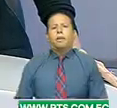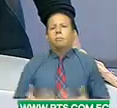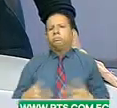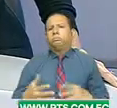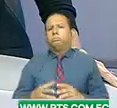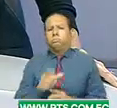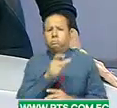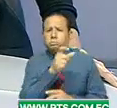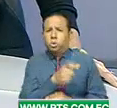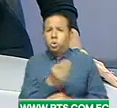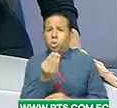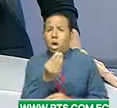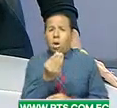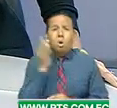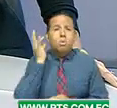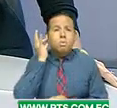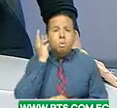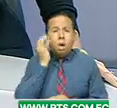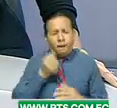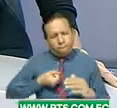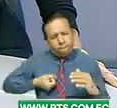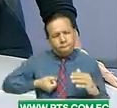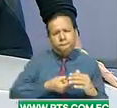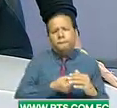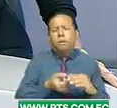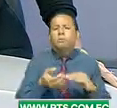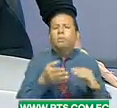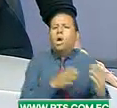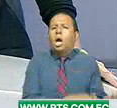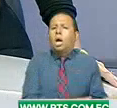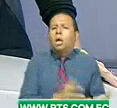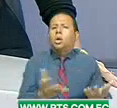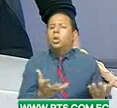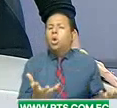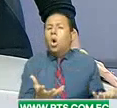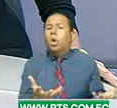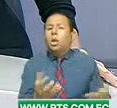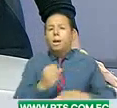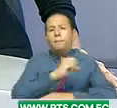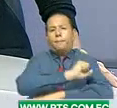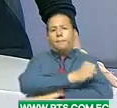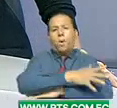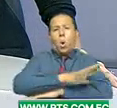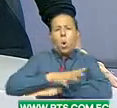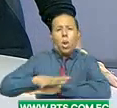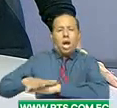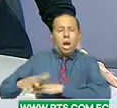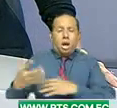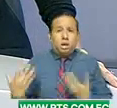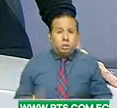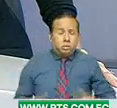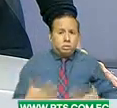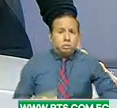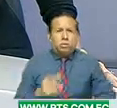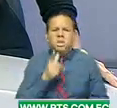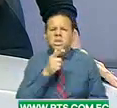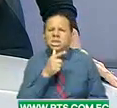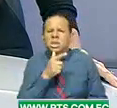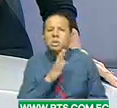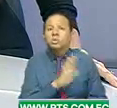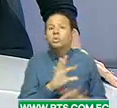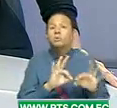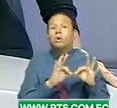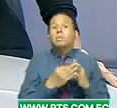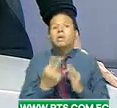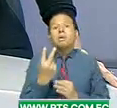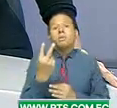Asesinan a una adolescente en el cantón Palora, provincia de Morona, Santiago. Los autores del crimen serían dos familiares de la menor,